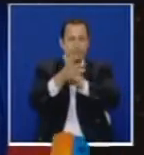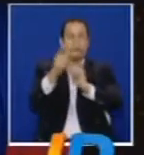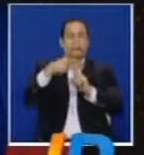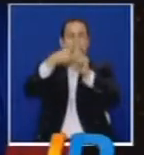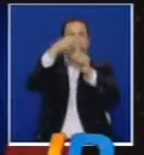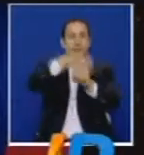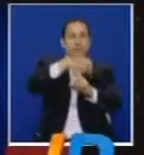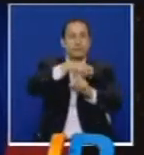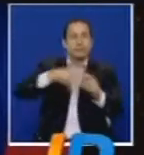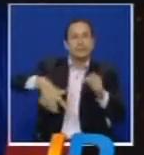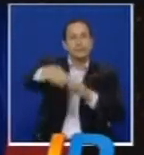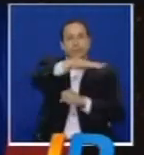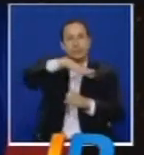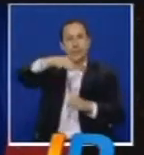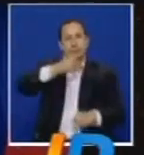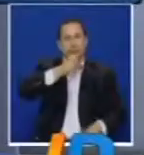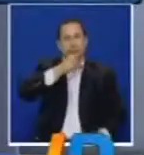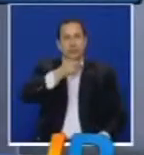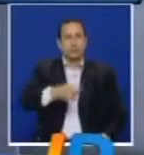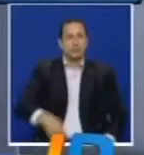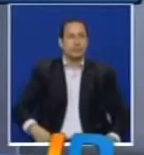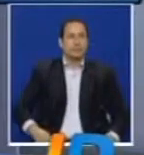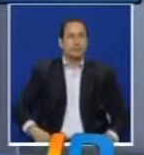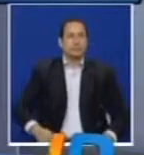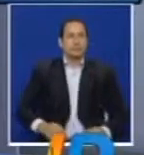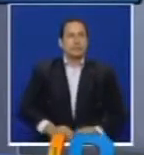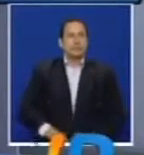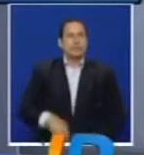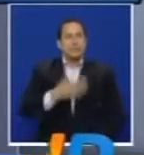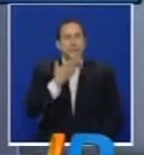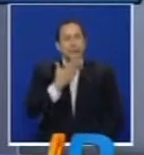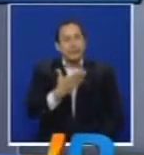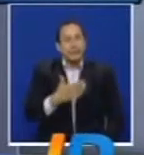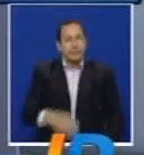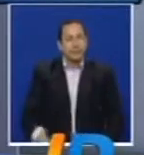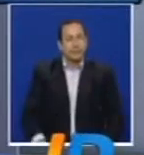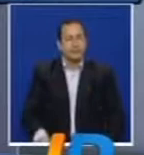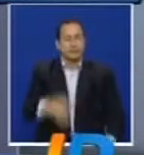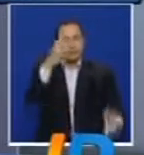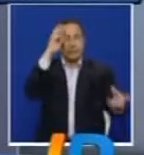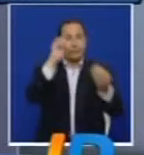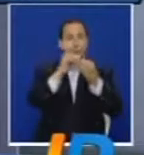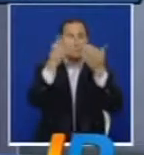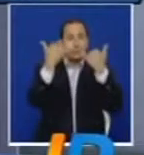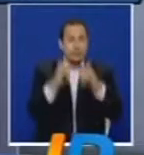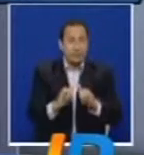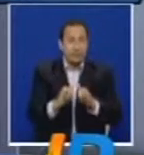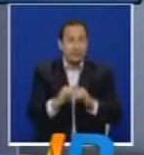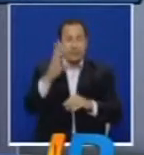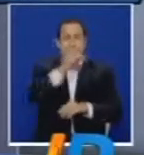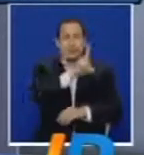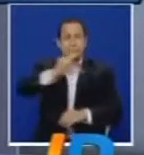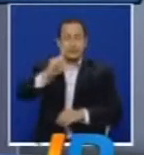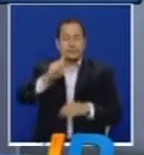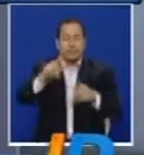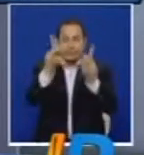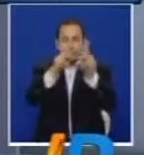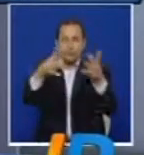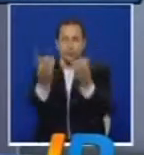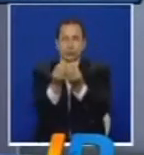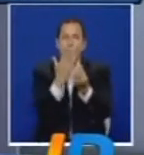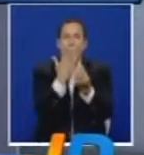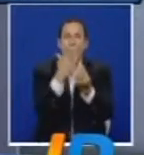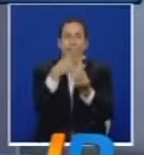Pacífico, donde la región es noticia. Winston, gracias. Y tras los acuerdos logrados con los dirigentes del paro nacional agrario, esta